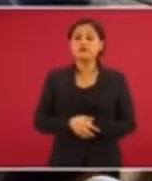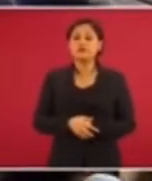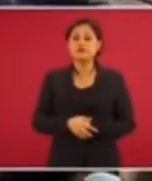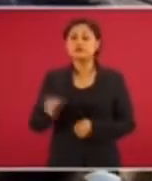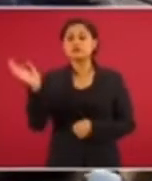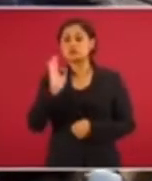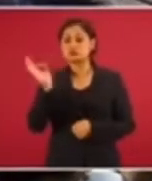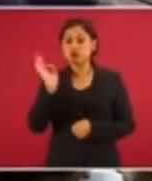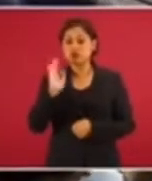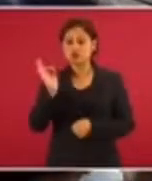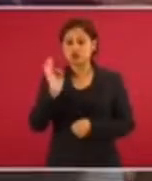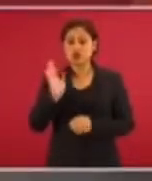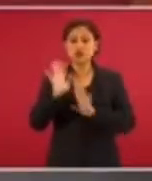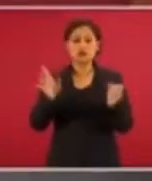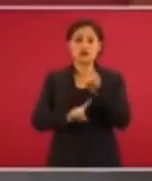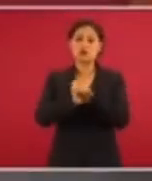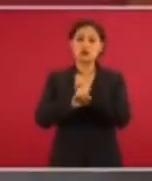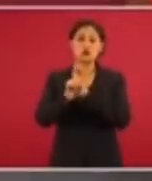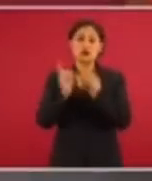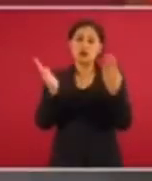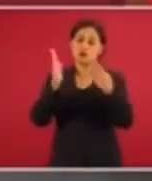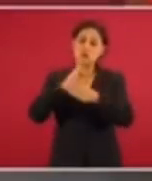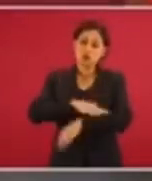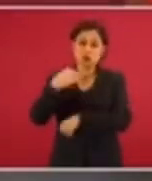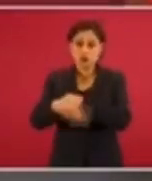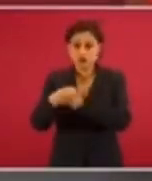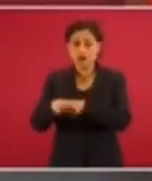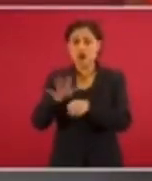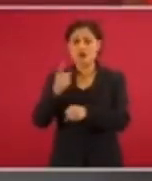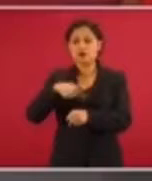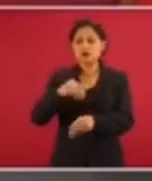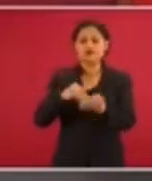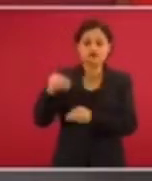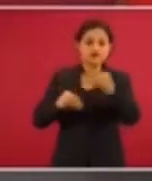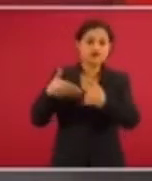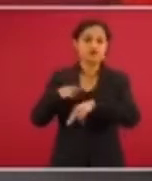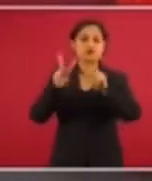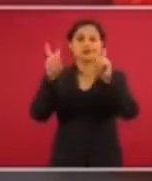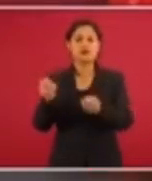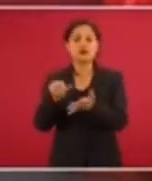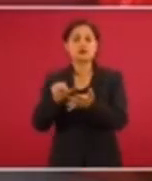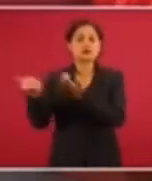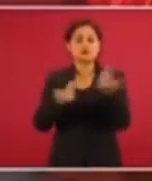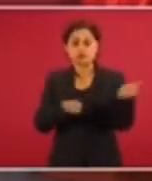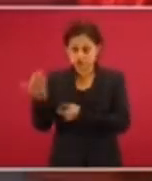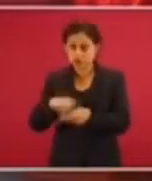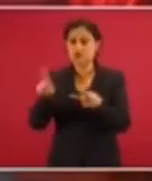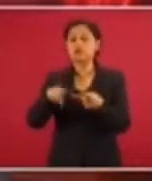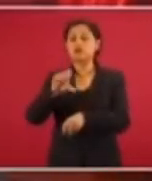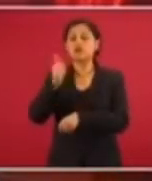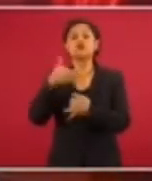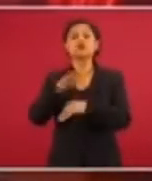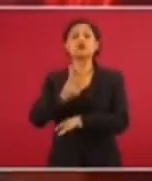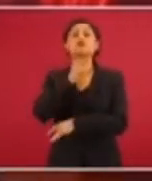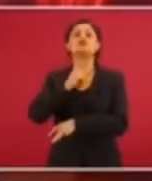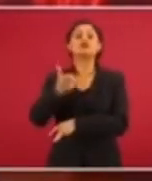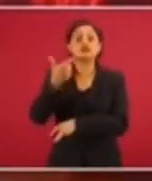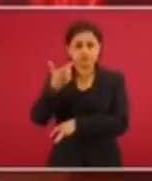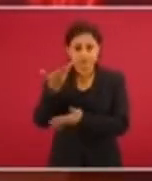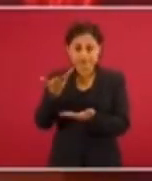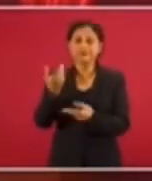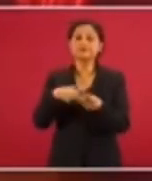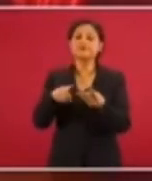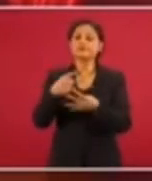lograra una tregua. Hay diferencias comerciales en cuanto a la aplicación de aranceles, lo de los precios de petróleo, y